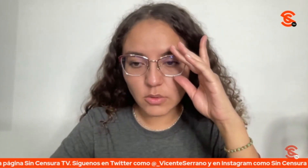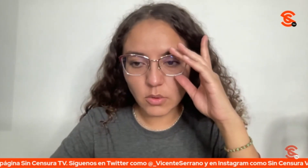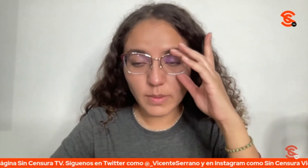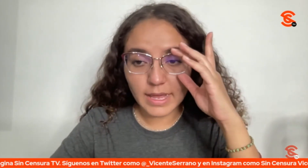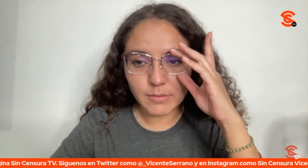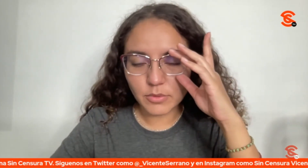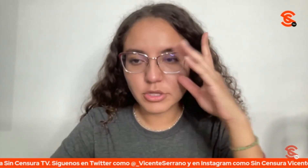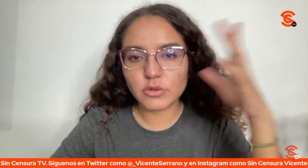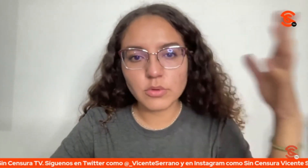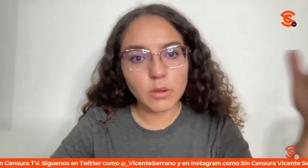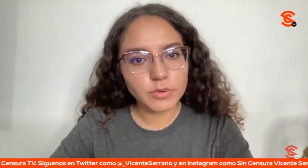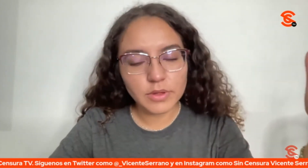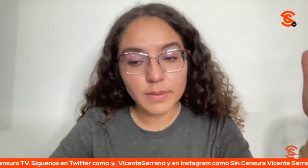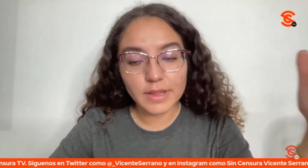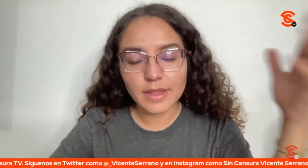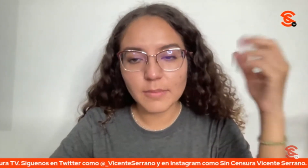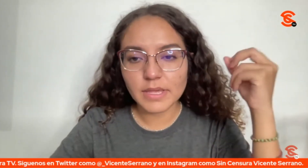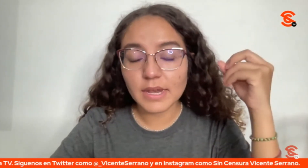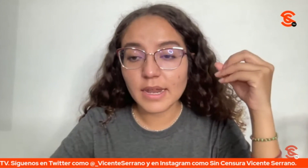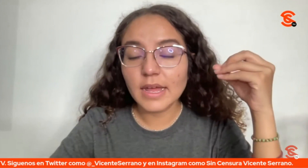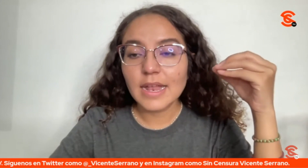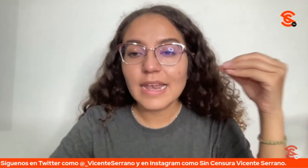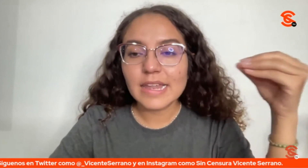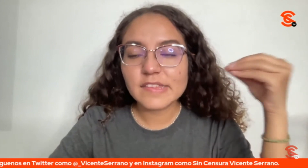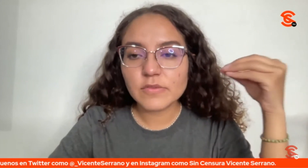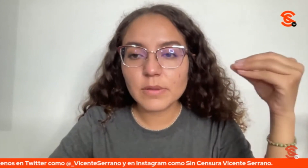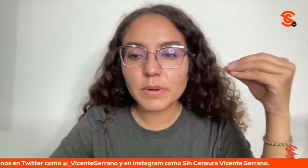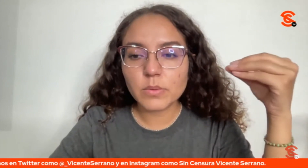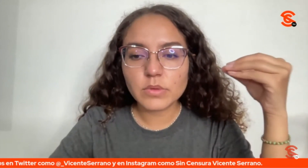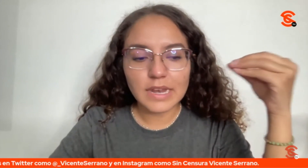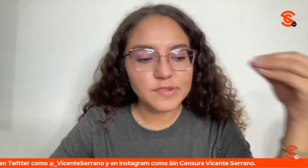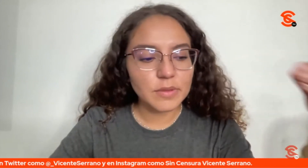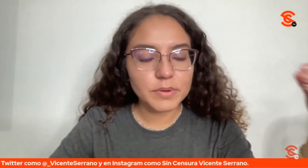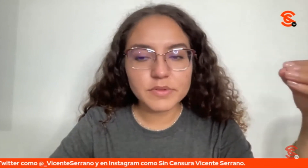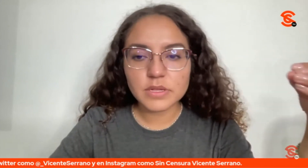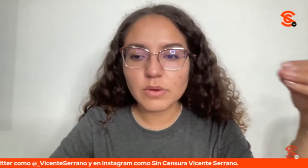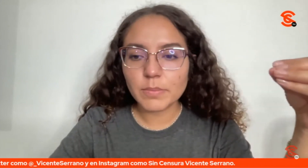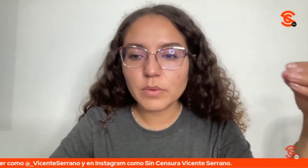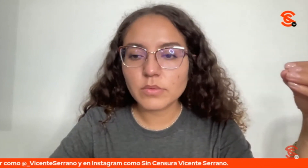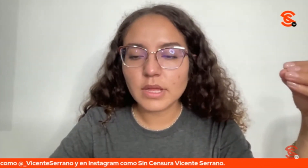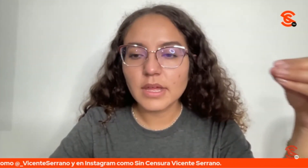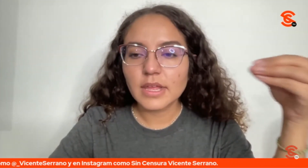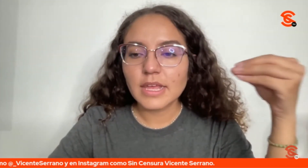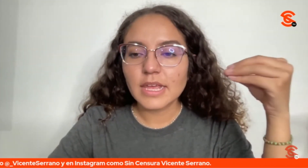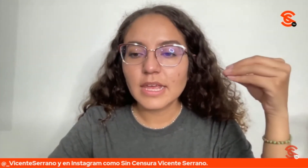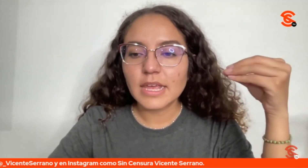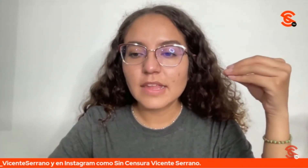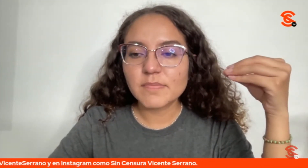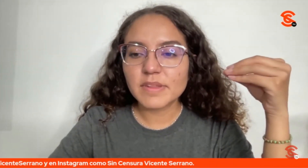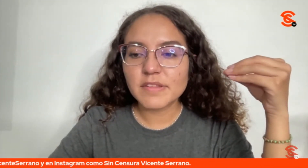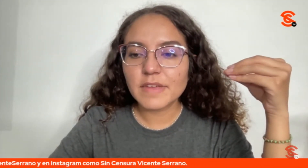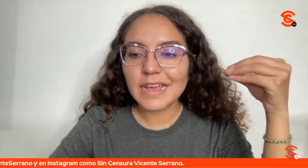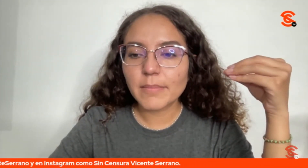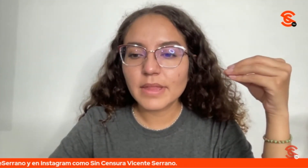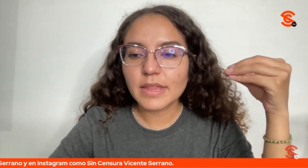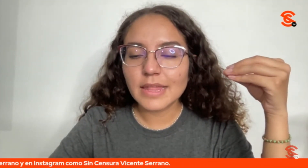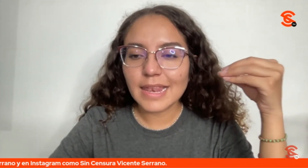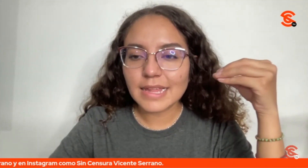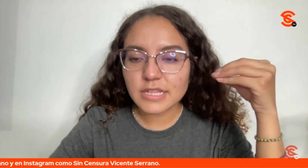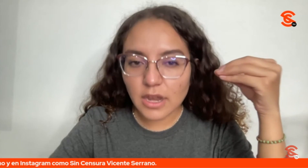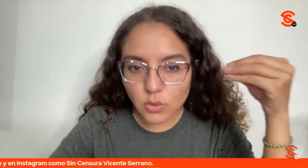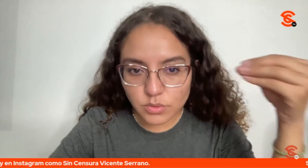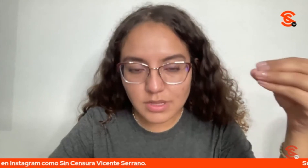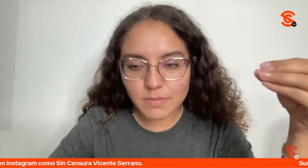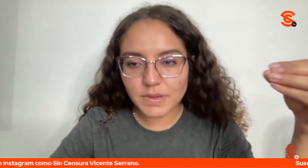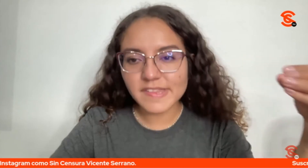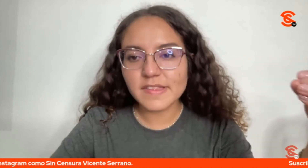quiero que ustedes lo vean, los que no tuvieron la oportunidad de ver el día de la mañanera, le hacen una pregunta, le hace una periodista una pregunta específicamente